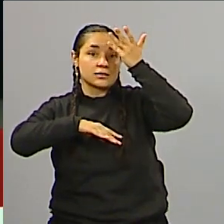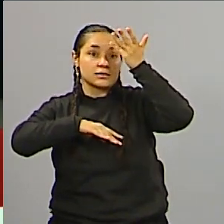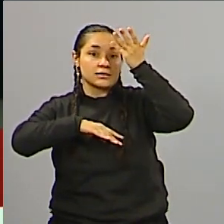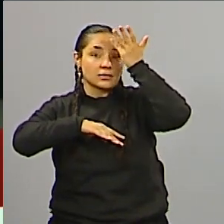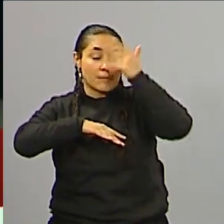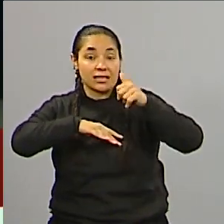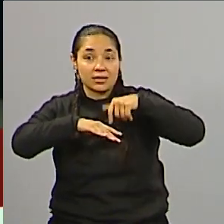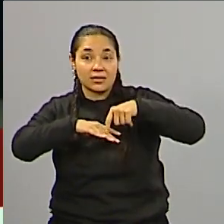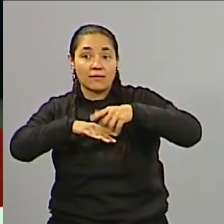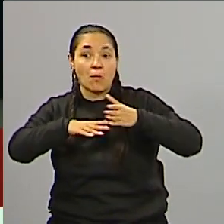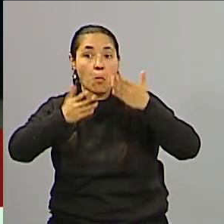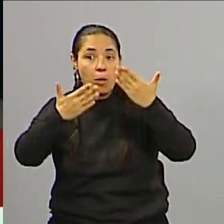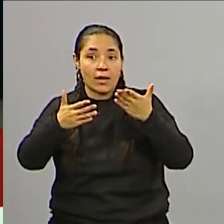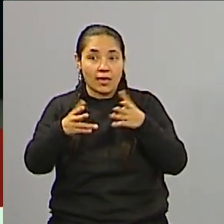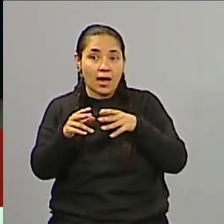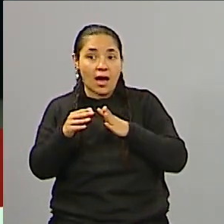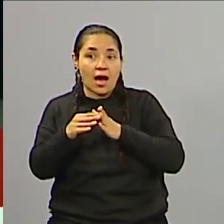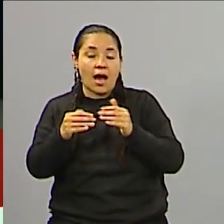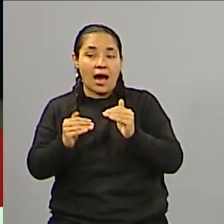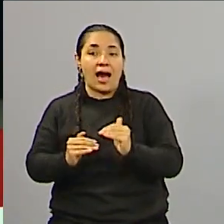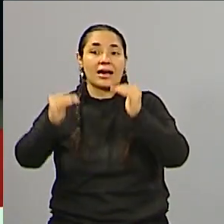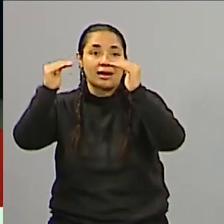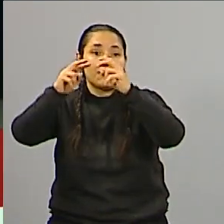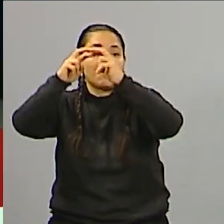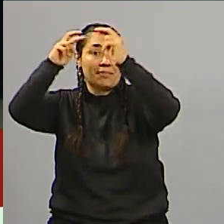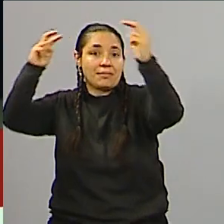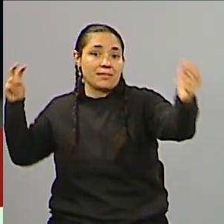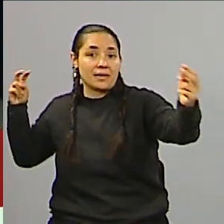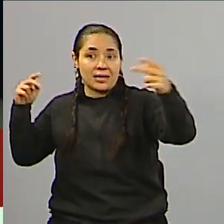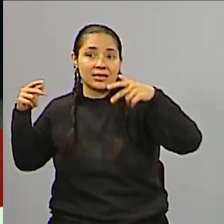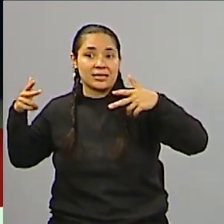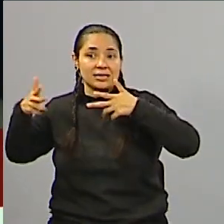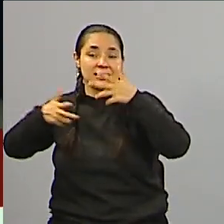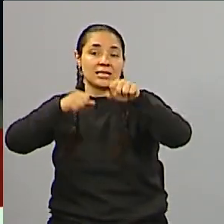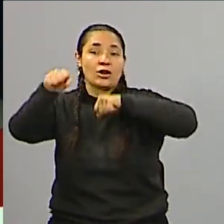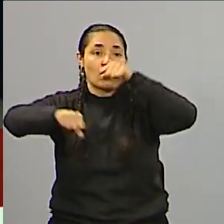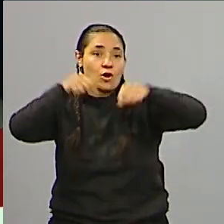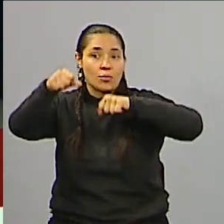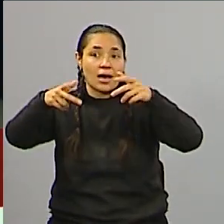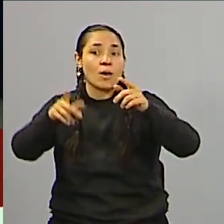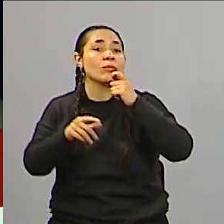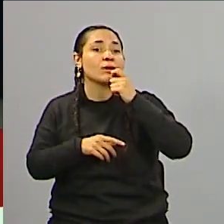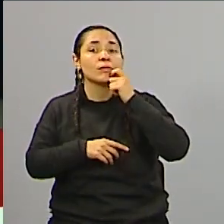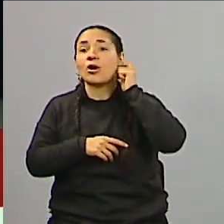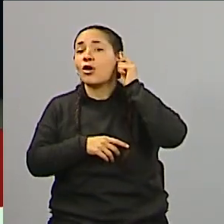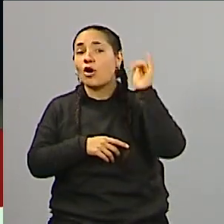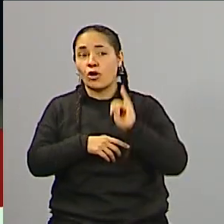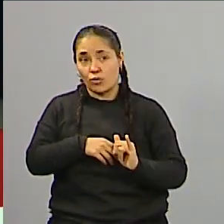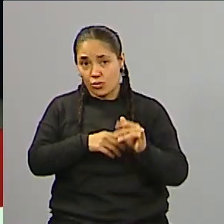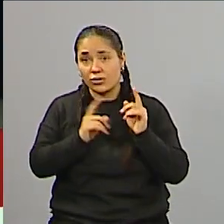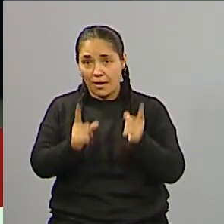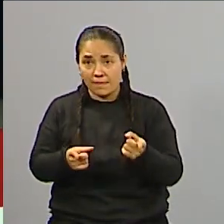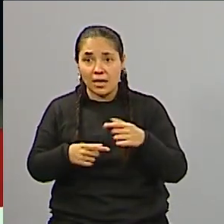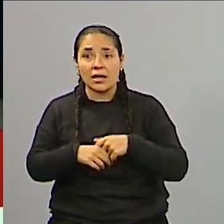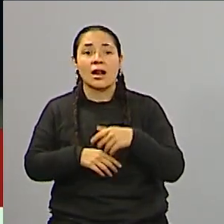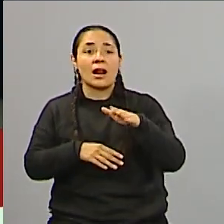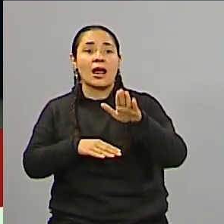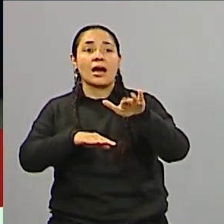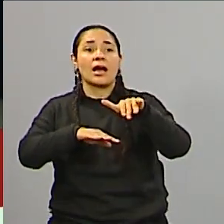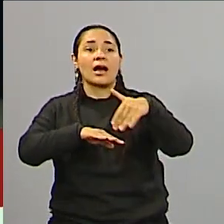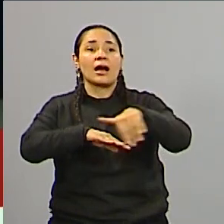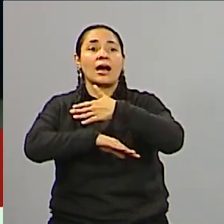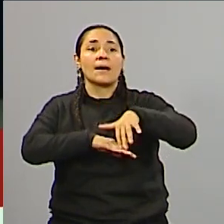limpieza, alumbrado público. Se ha perdido mucha seguridad también, ¿no? Entonces todo eso dificulta, falta de estacionamientos,